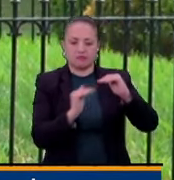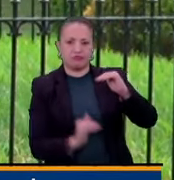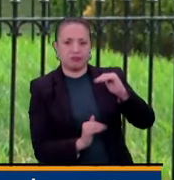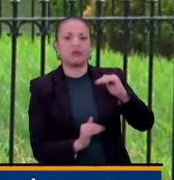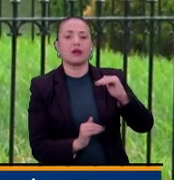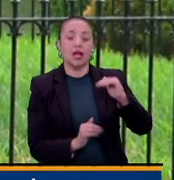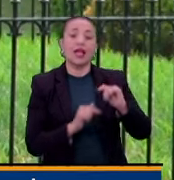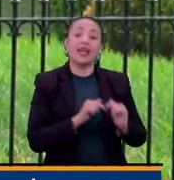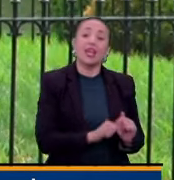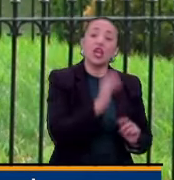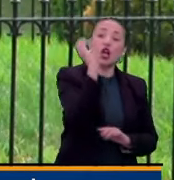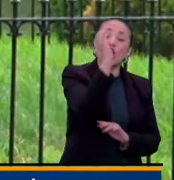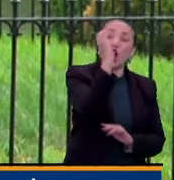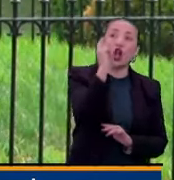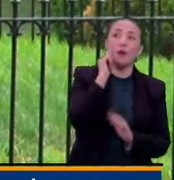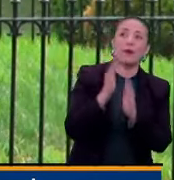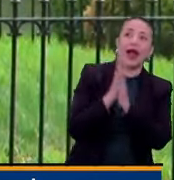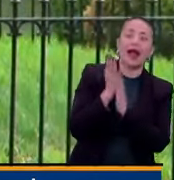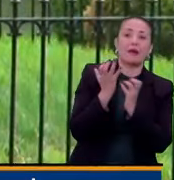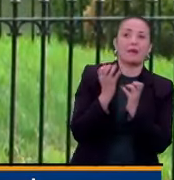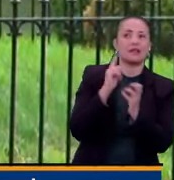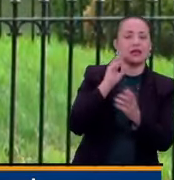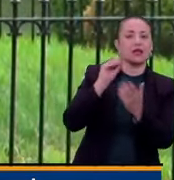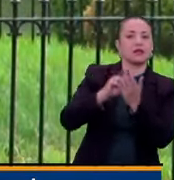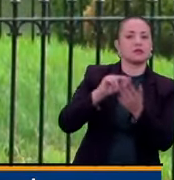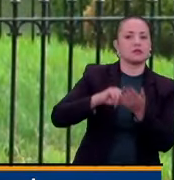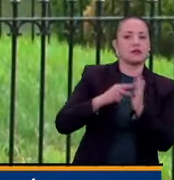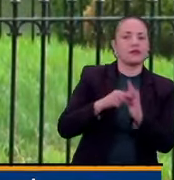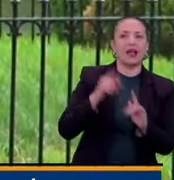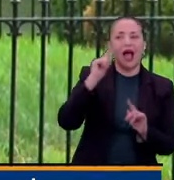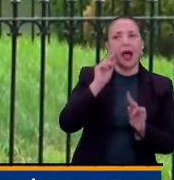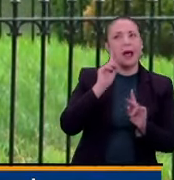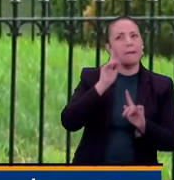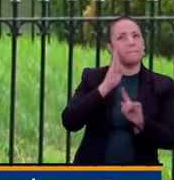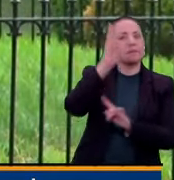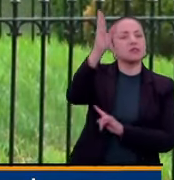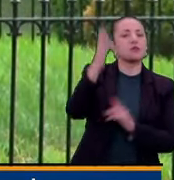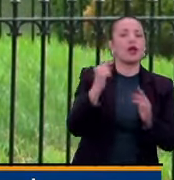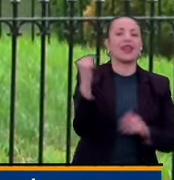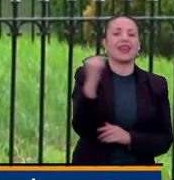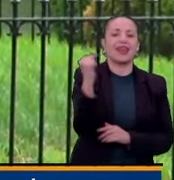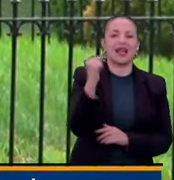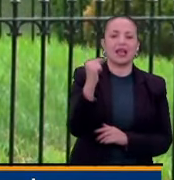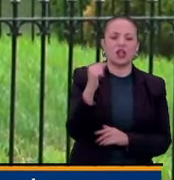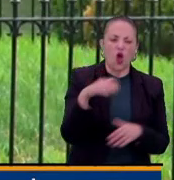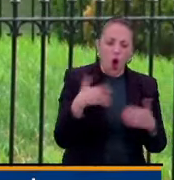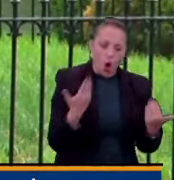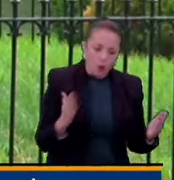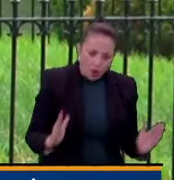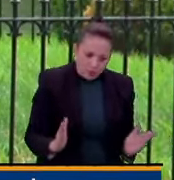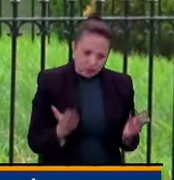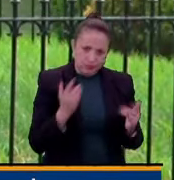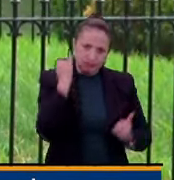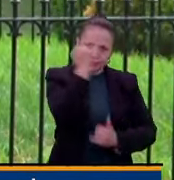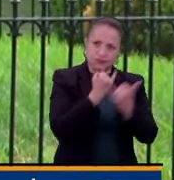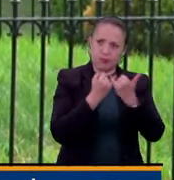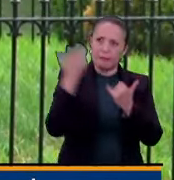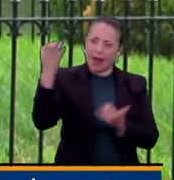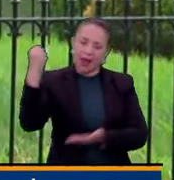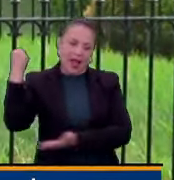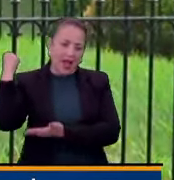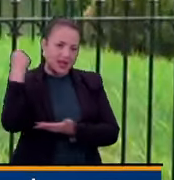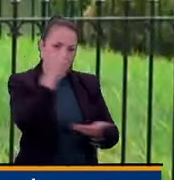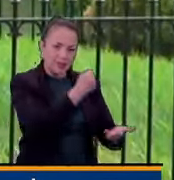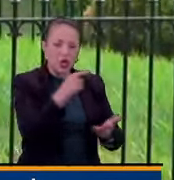Colombia, de acuerdo a Standard & Poor's, es negativa. Para que necesariamente podamos recuperar el grado de inversión, al menos a criterio de